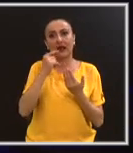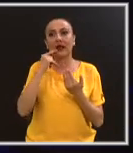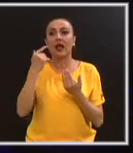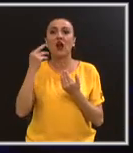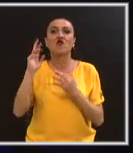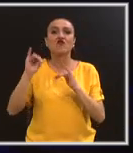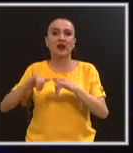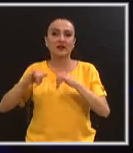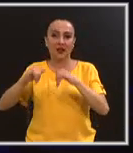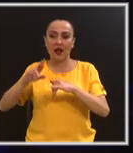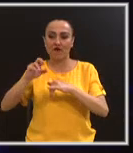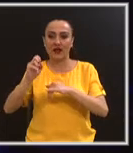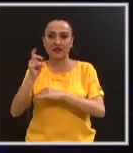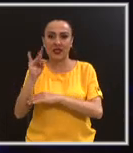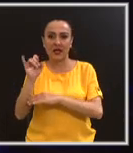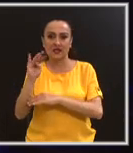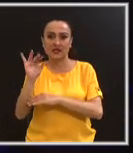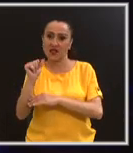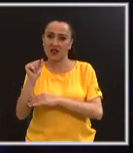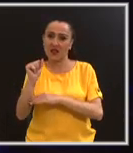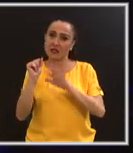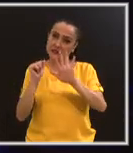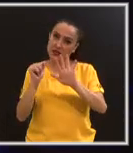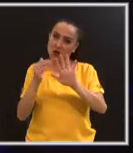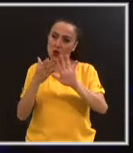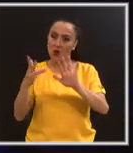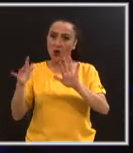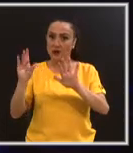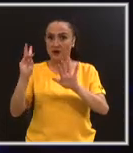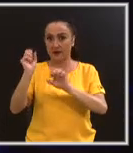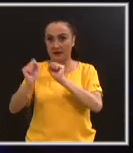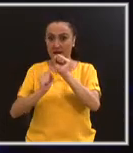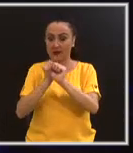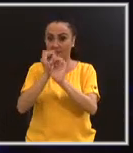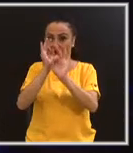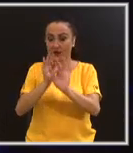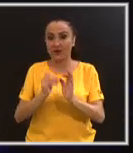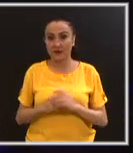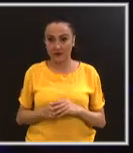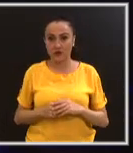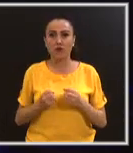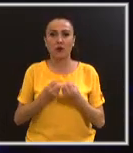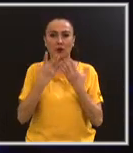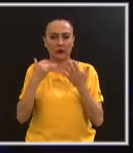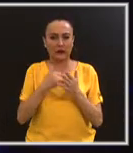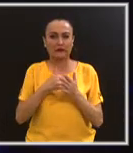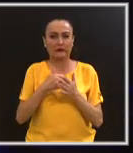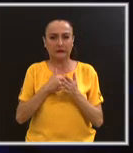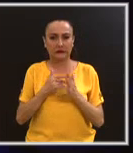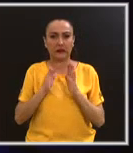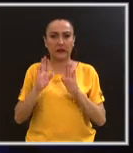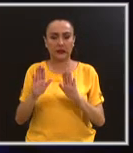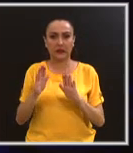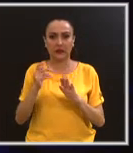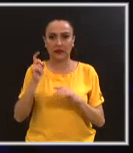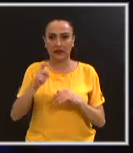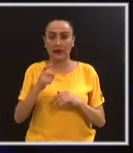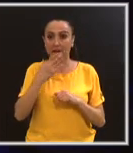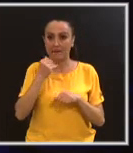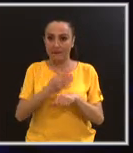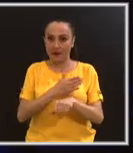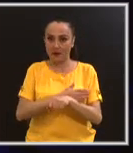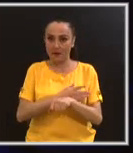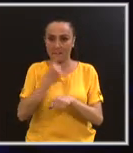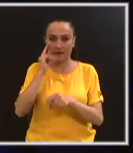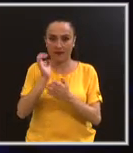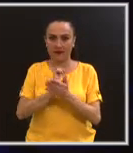de tiempo de vivir en el país puede ser de cinco y hasta 7 años sin duda alguna que muchas debilidades y falencias que se deben mejorar